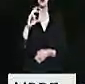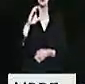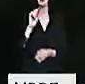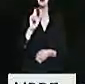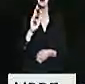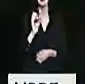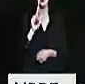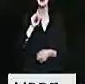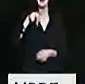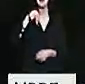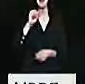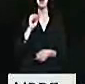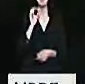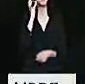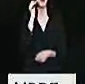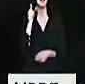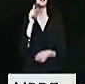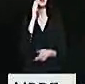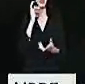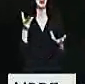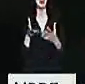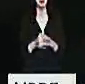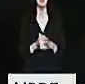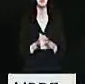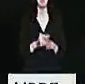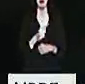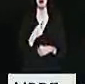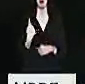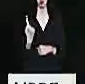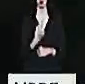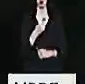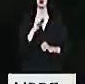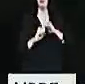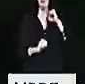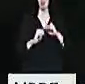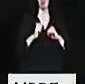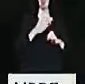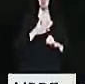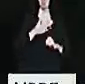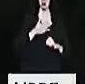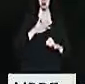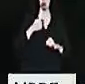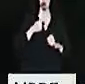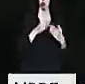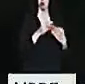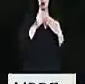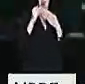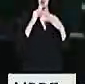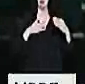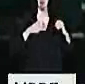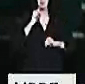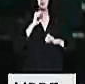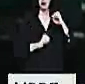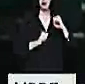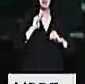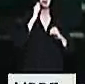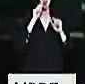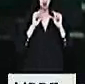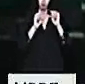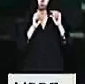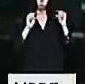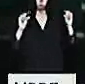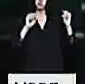¿qué significa esa frase para ustedes? Para nosotros ha sido, para la empresa en la que yo trabajo y ValueServe, que yo dirijo, ha sido casi que un